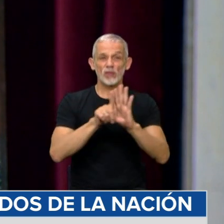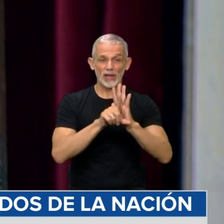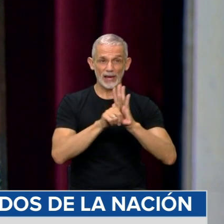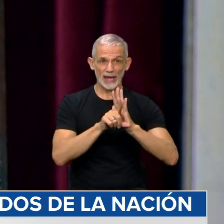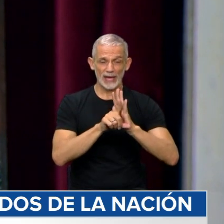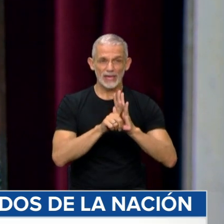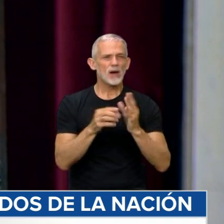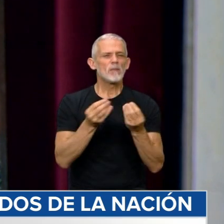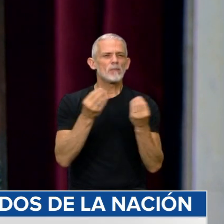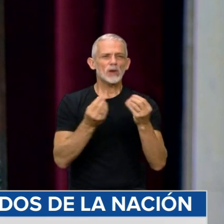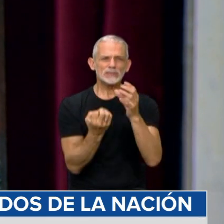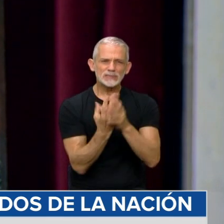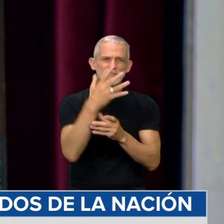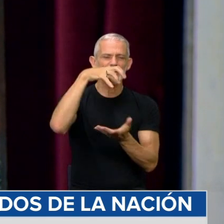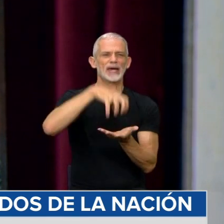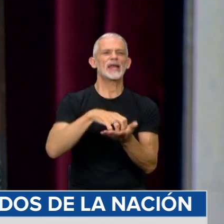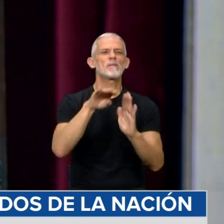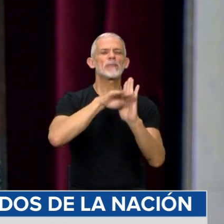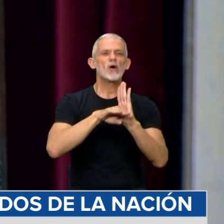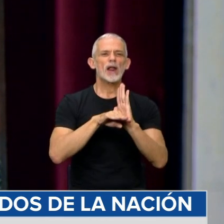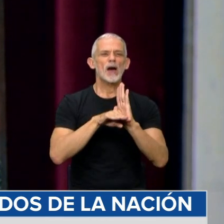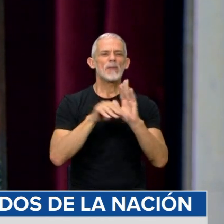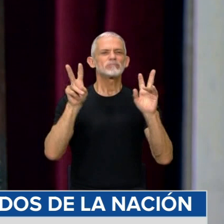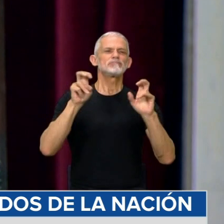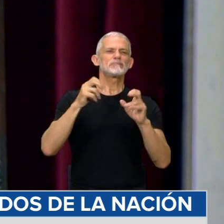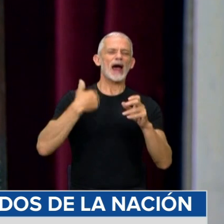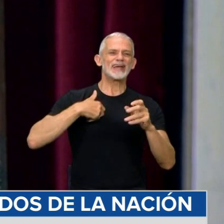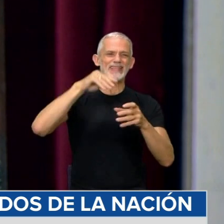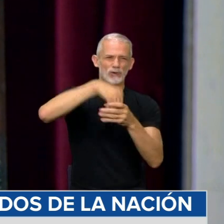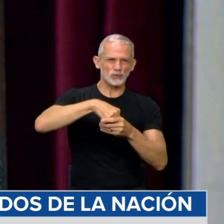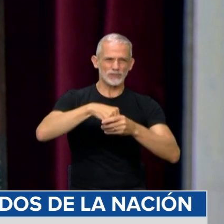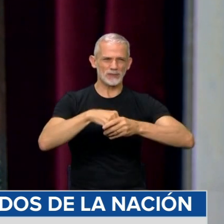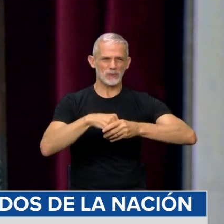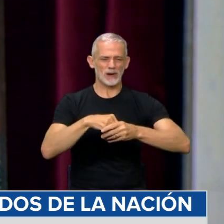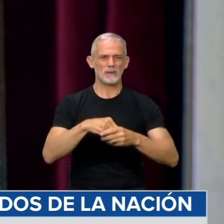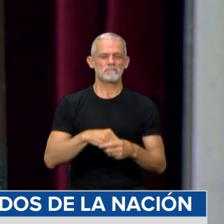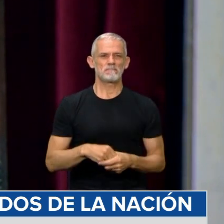ley por el que se crea el programa Argentina Inclusiva.